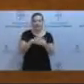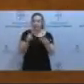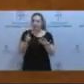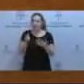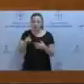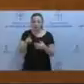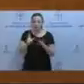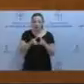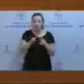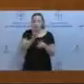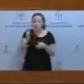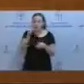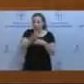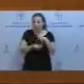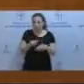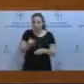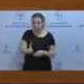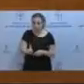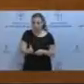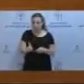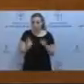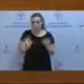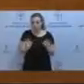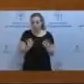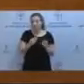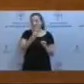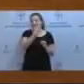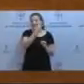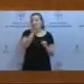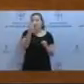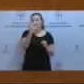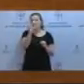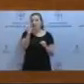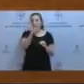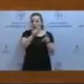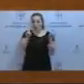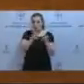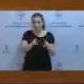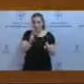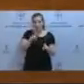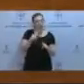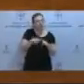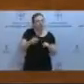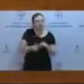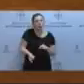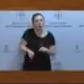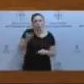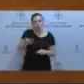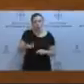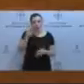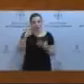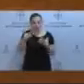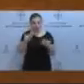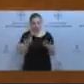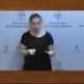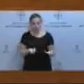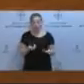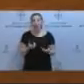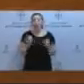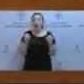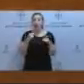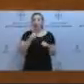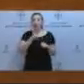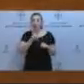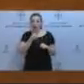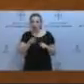Popular ni lo hemos hecho nosotros. Ahí está, estas 300 empresas. Y hay cosas tremendamente significativas. Por ejemplo, aunque sean anecdóticas, la puesta en